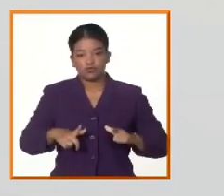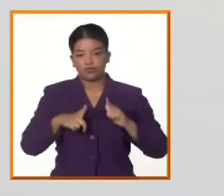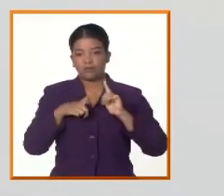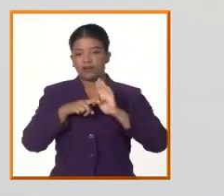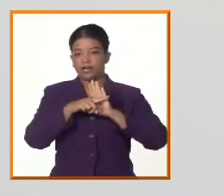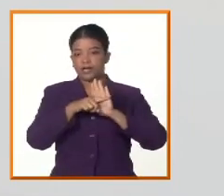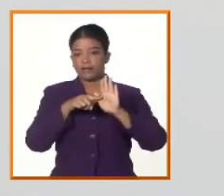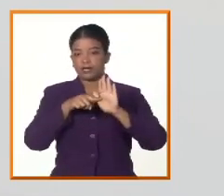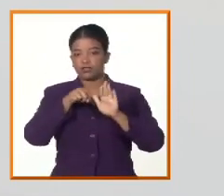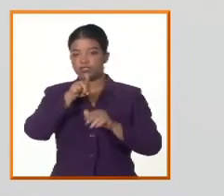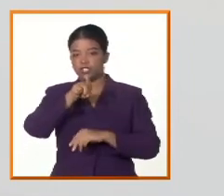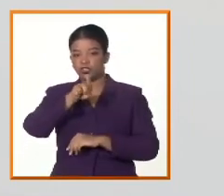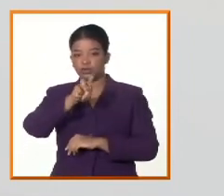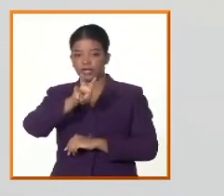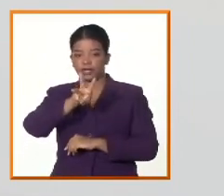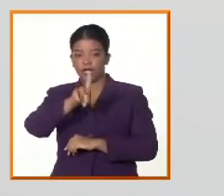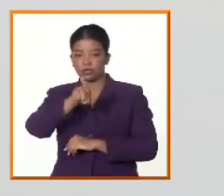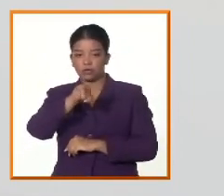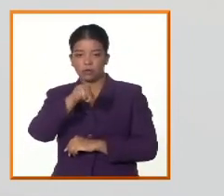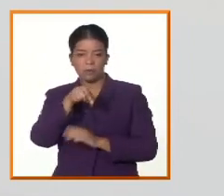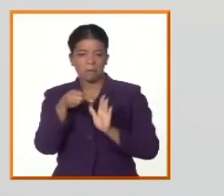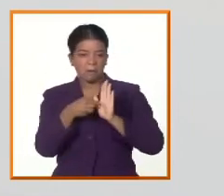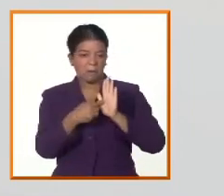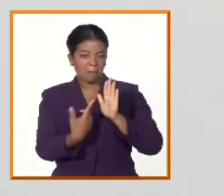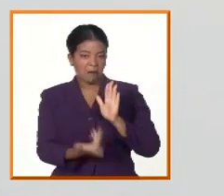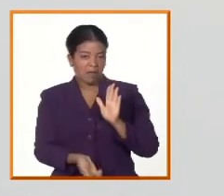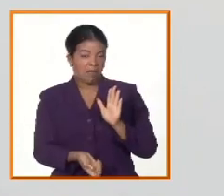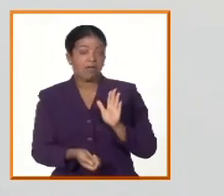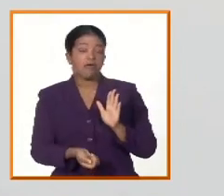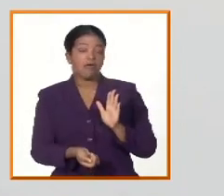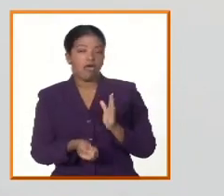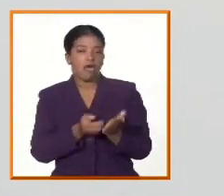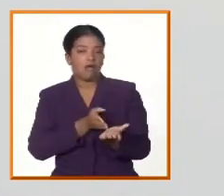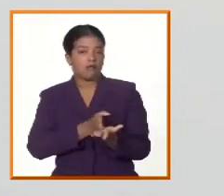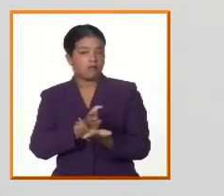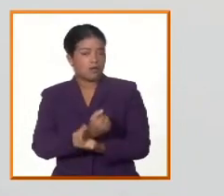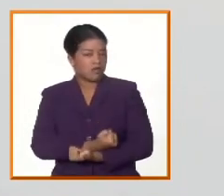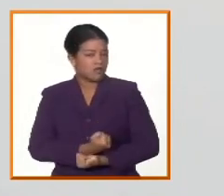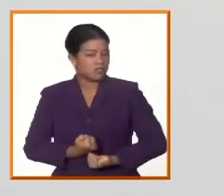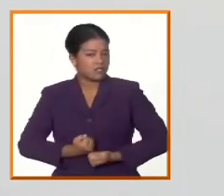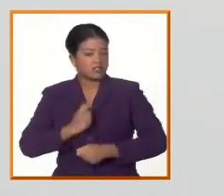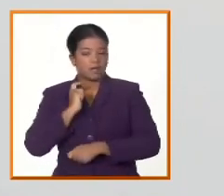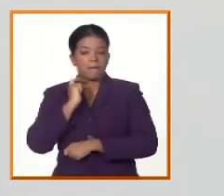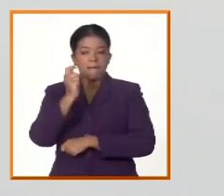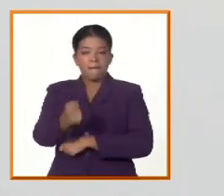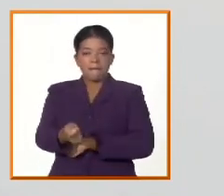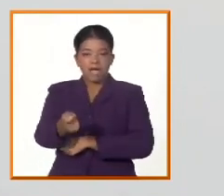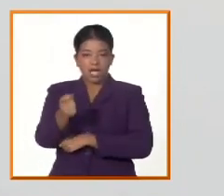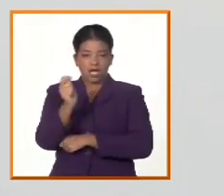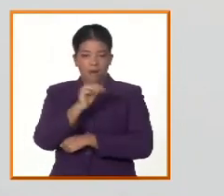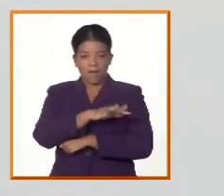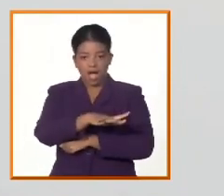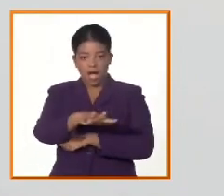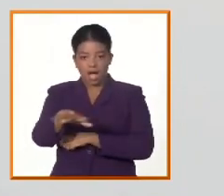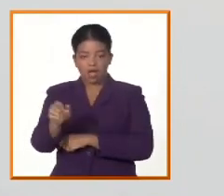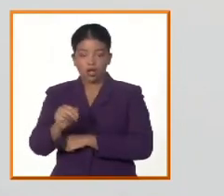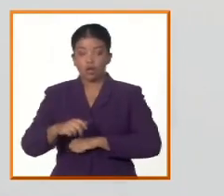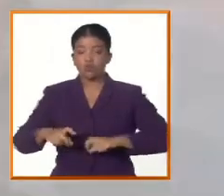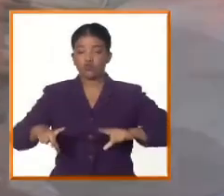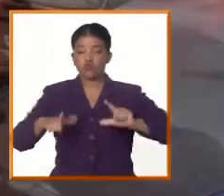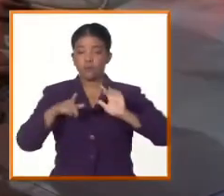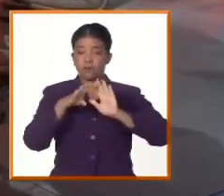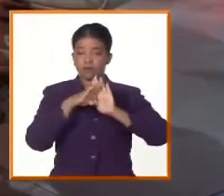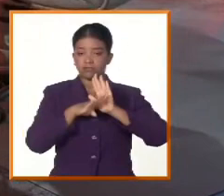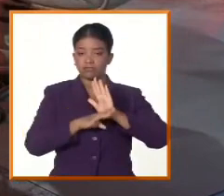131 que habla de asegurar la sostenibilidad y la eficiencia de la pescaderías marinas cumpliendo las regulaciones establecidas y